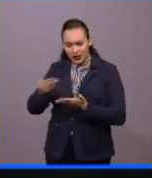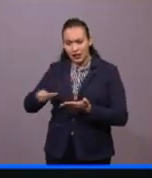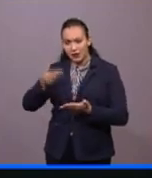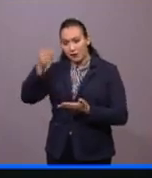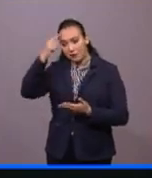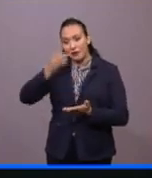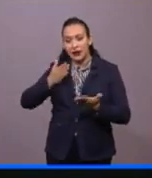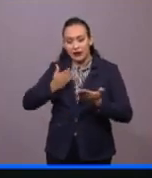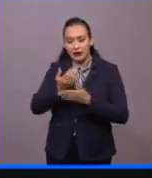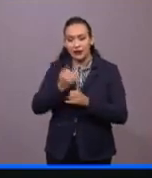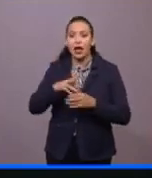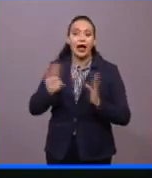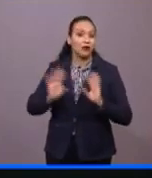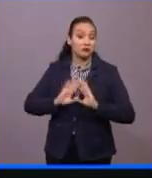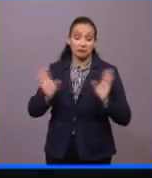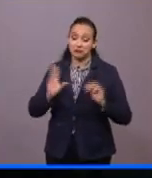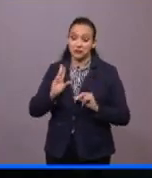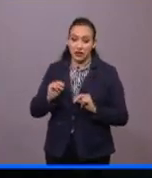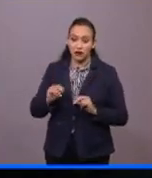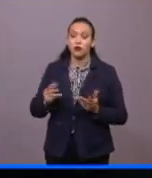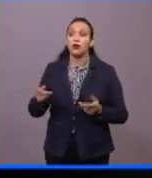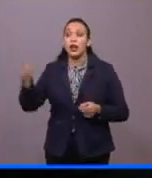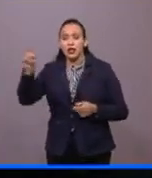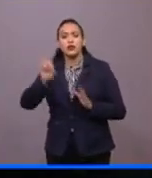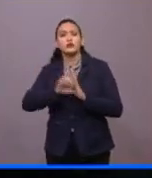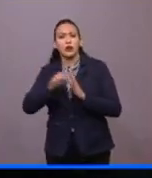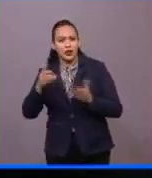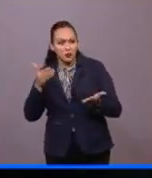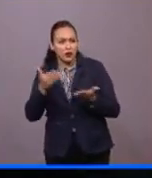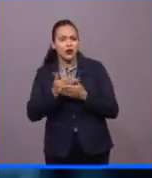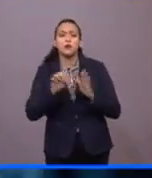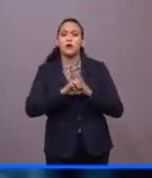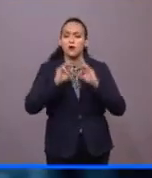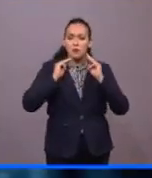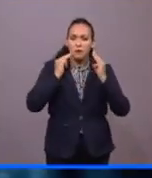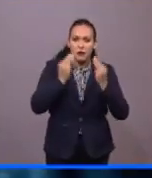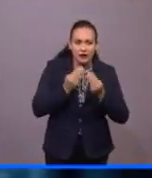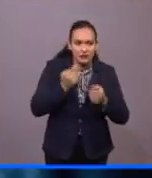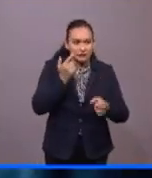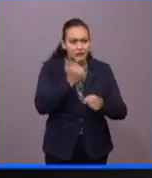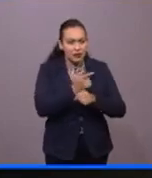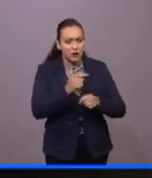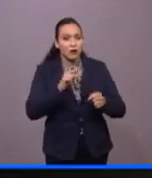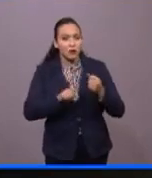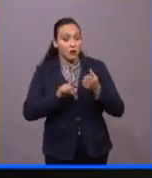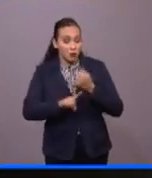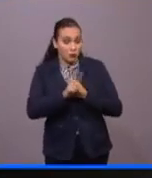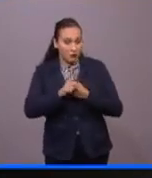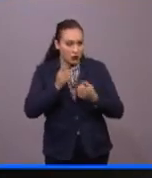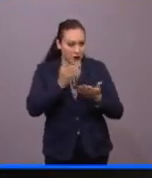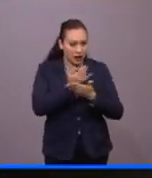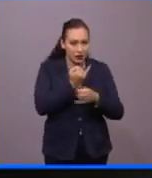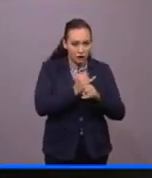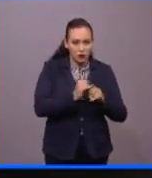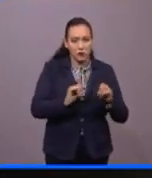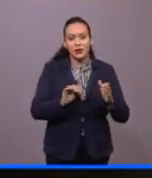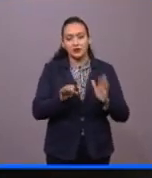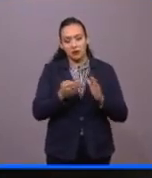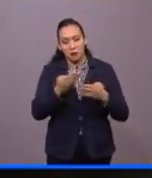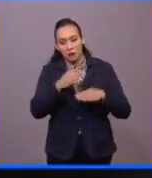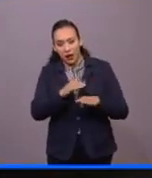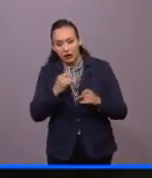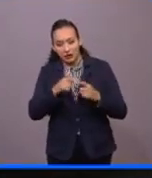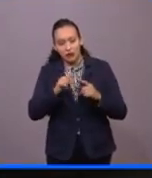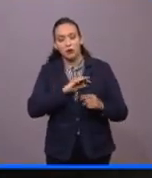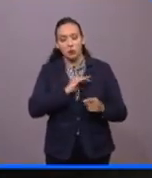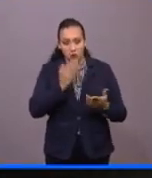estratégica de delitos cometidos por la delincuencia organizada, en particular aquellos de alto impacto. Entre los registros a los que tendrá